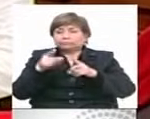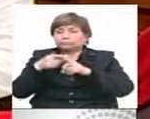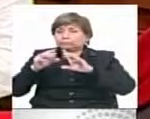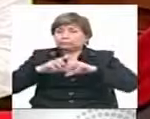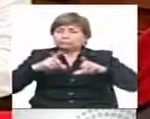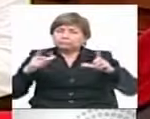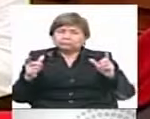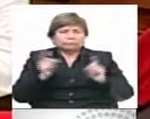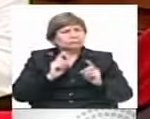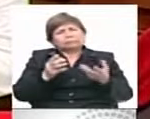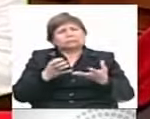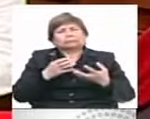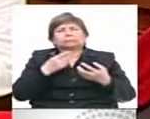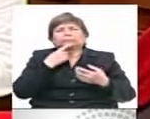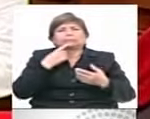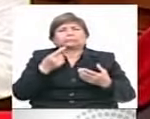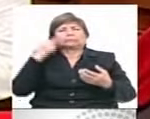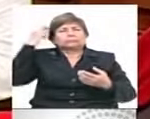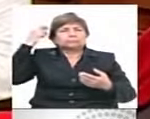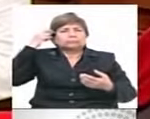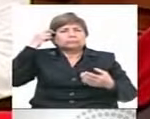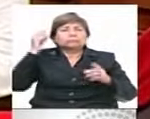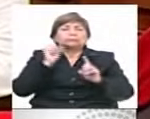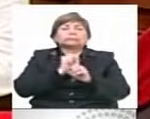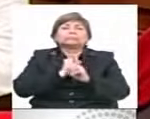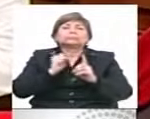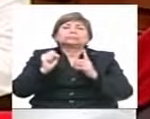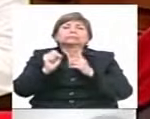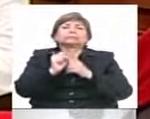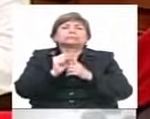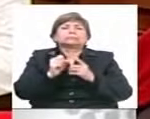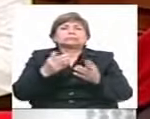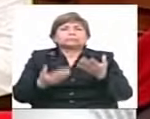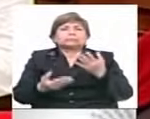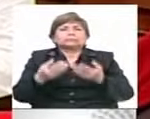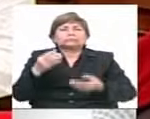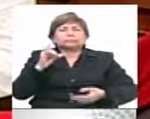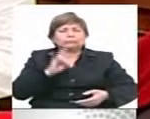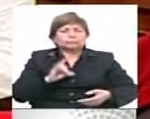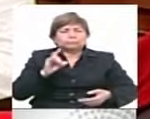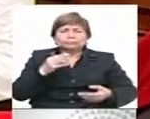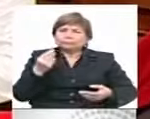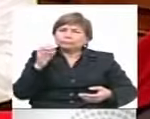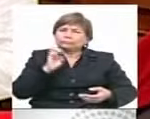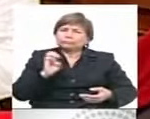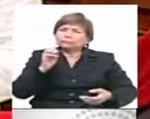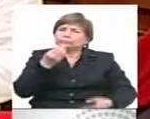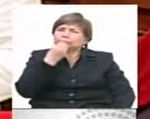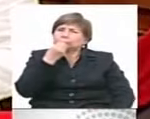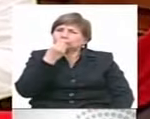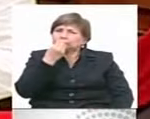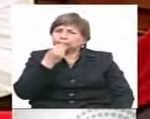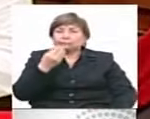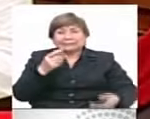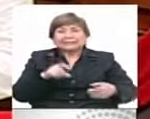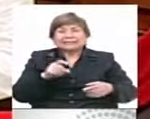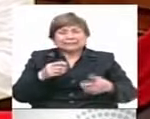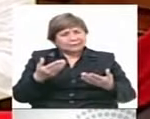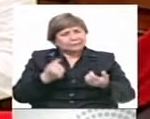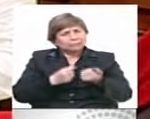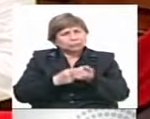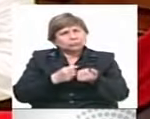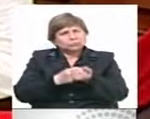Tampoco queremos mencionar las políticas sociales. Y hay una urgencia de atender la emergencia alimentaria mediante el